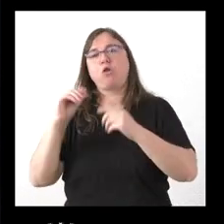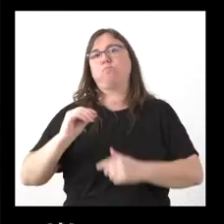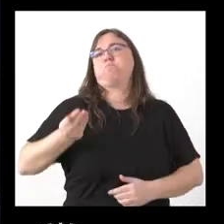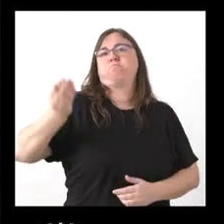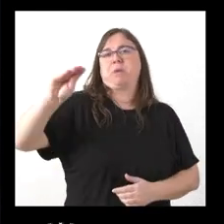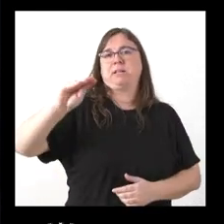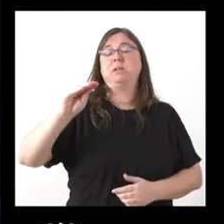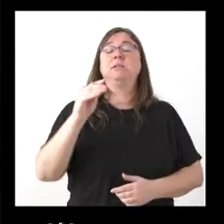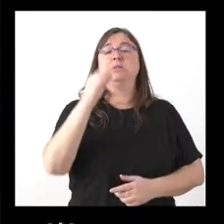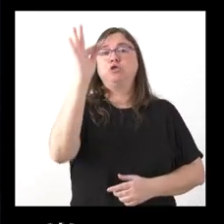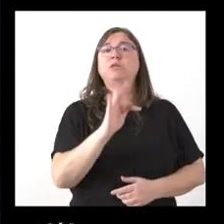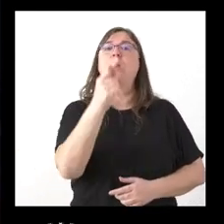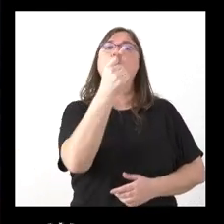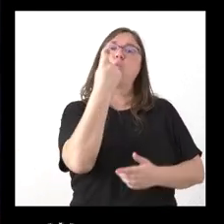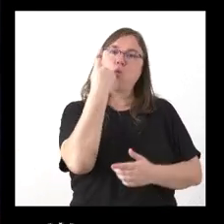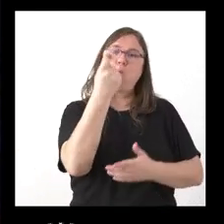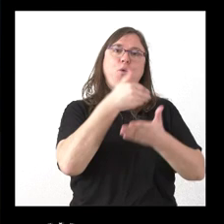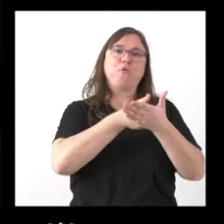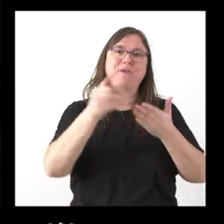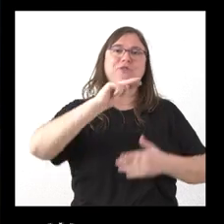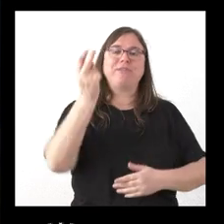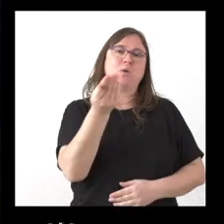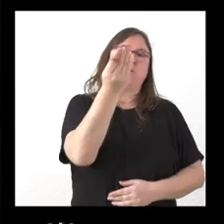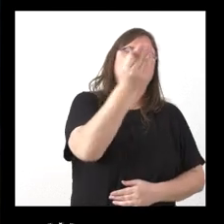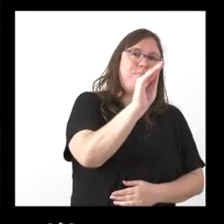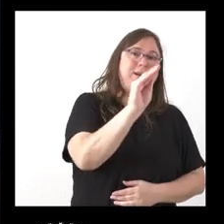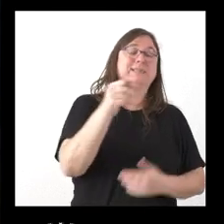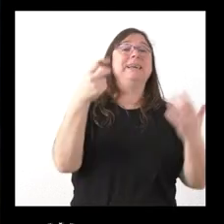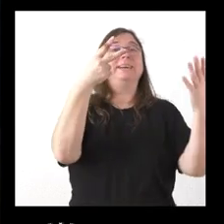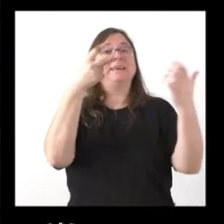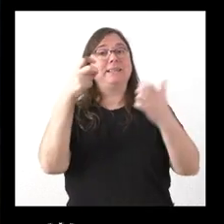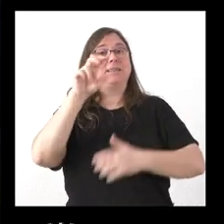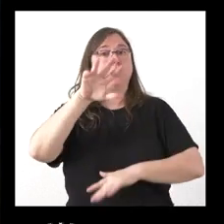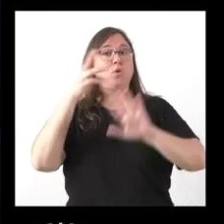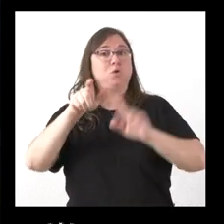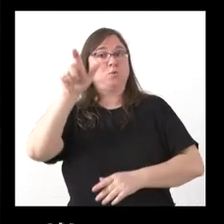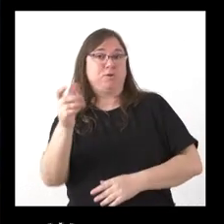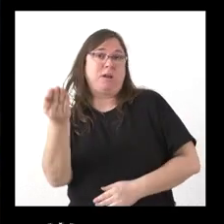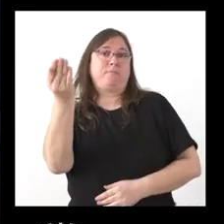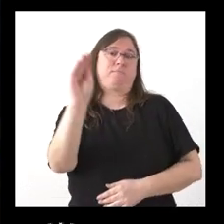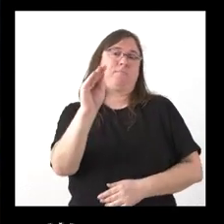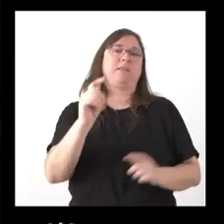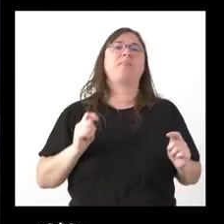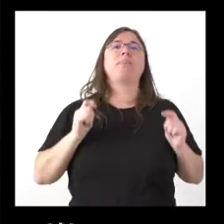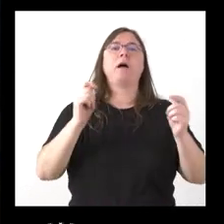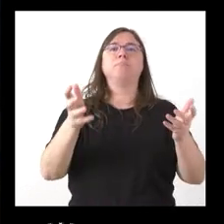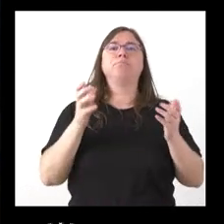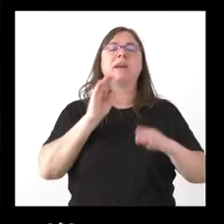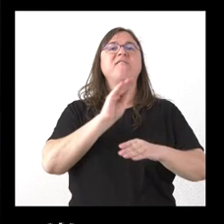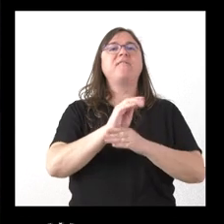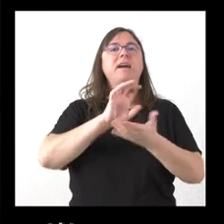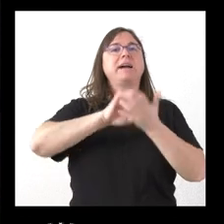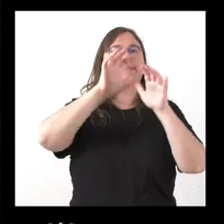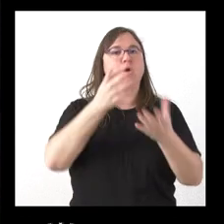un millón de euros más 758 estudiantes universitarios más beneficiarios de las becas que otorga la junta de Castilla y León a